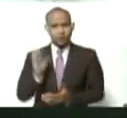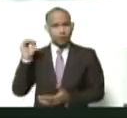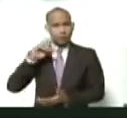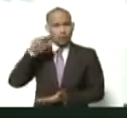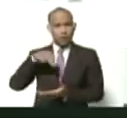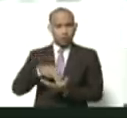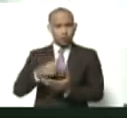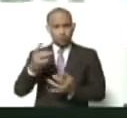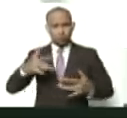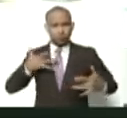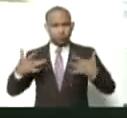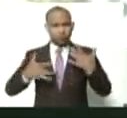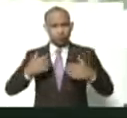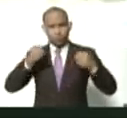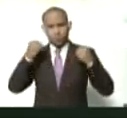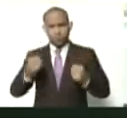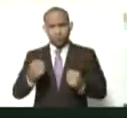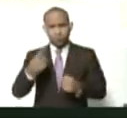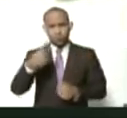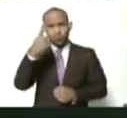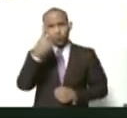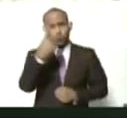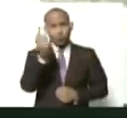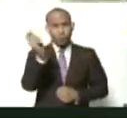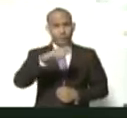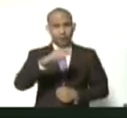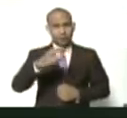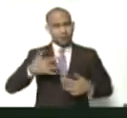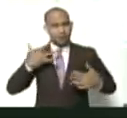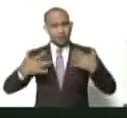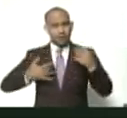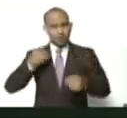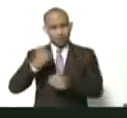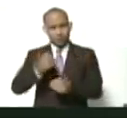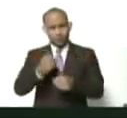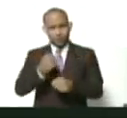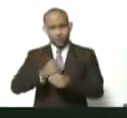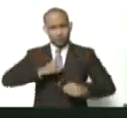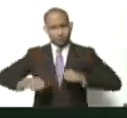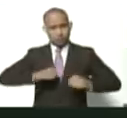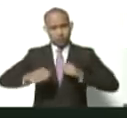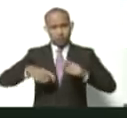una dinámica tremenda, cumplió un primer mes de actividad. Ha estado